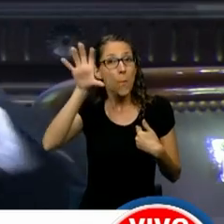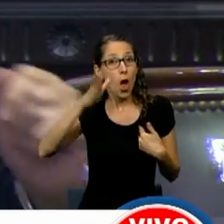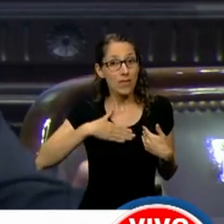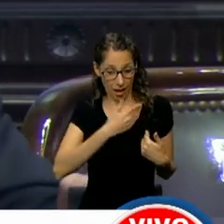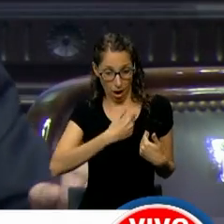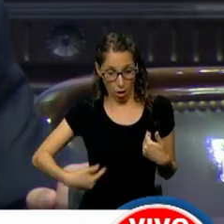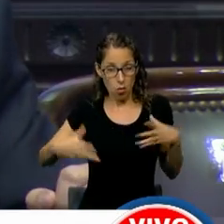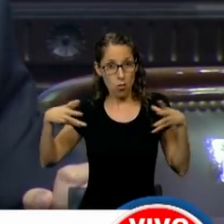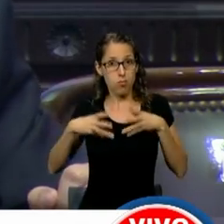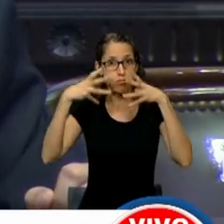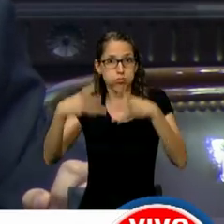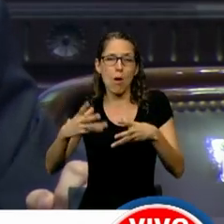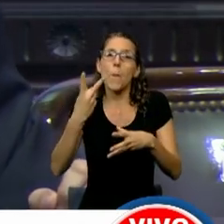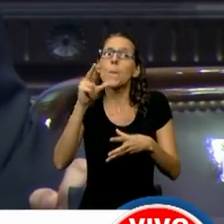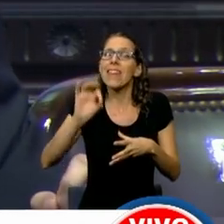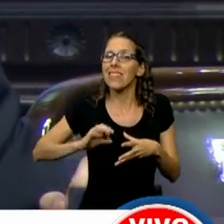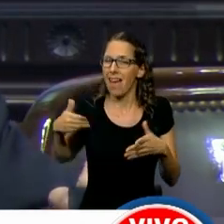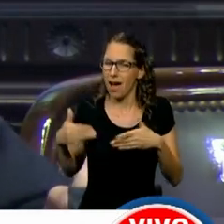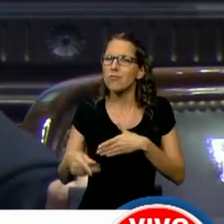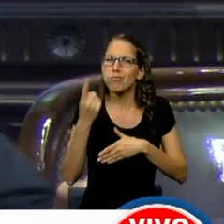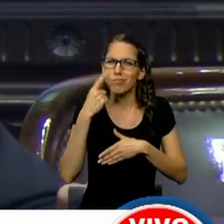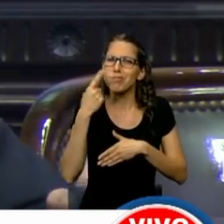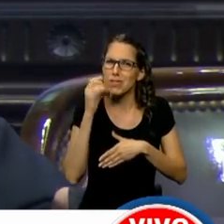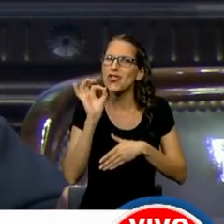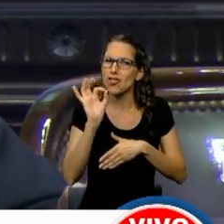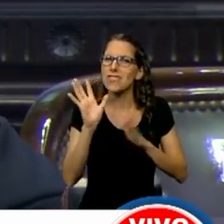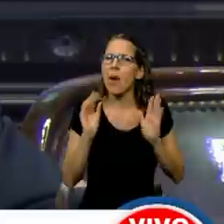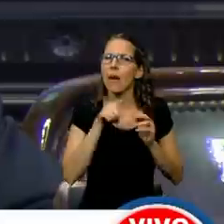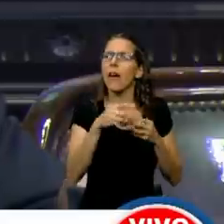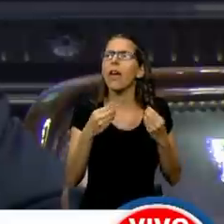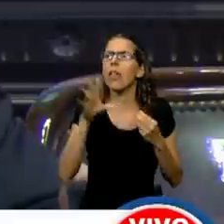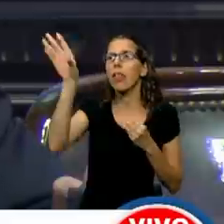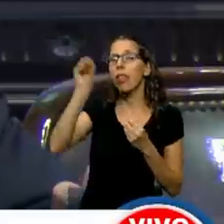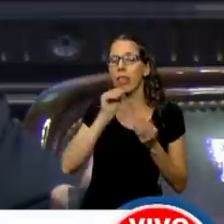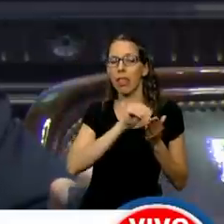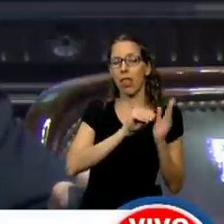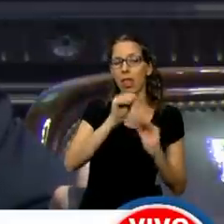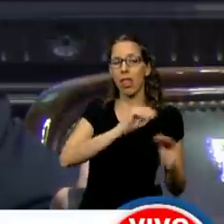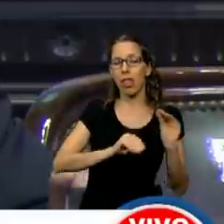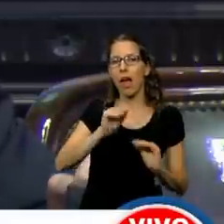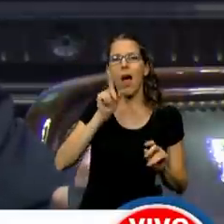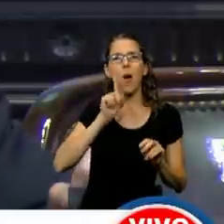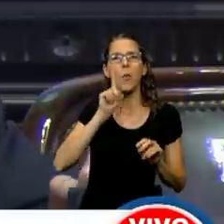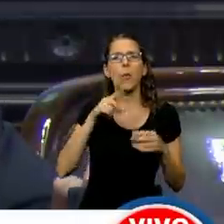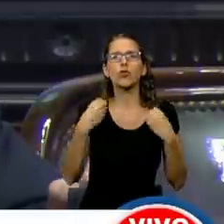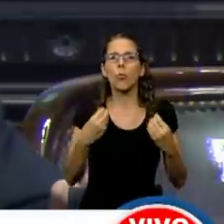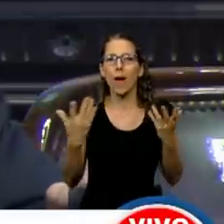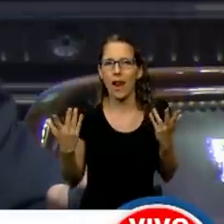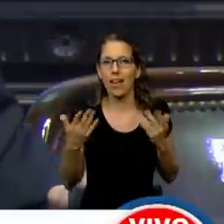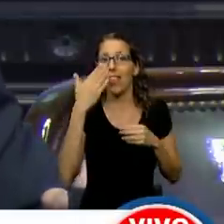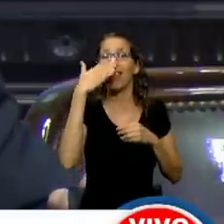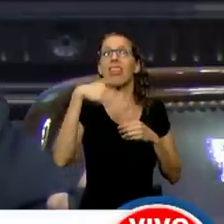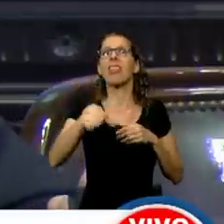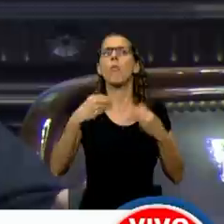el otro lado del mostrador cómo se aplica eso se usa y se utiliza para hacer discriminación usar indiscriminadamente la